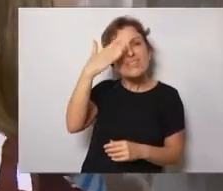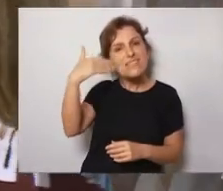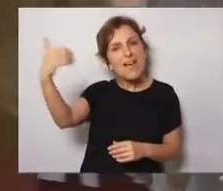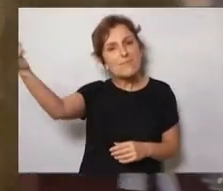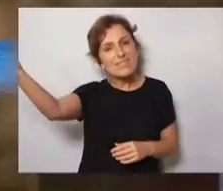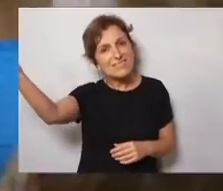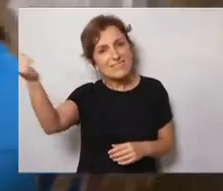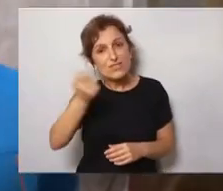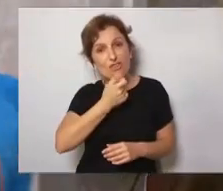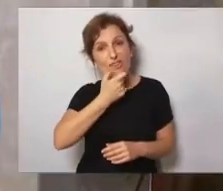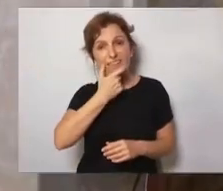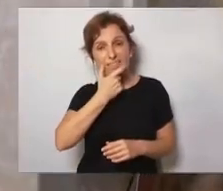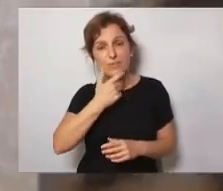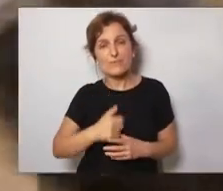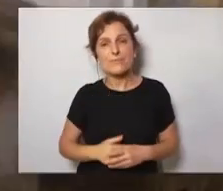soy